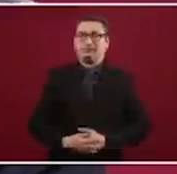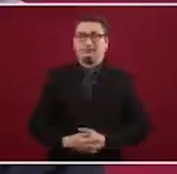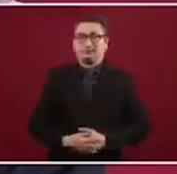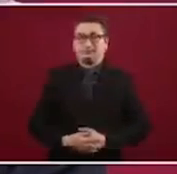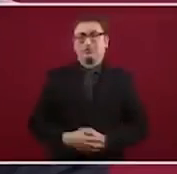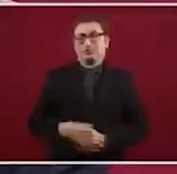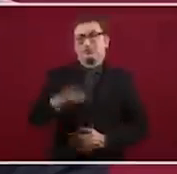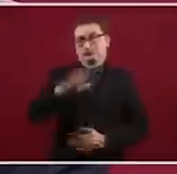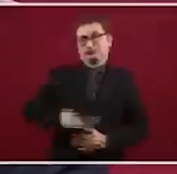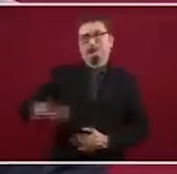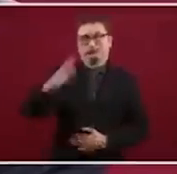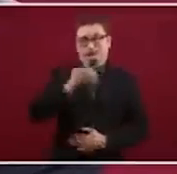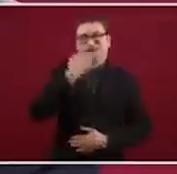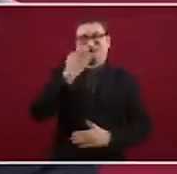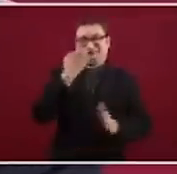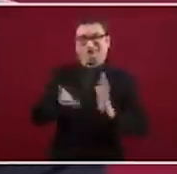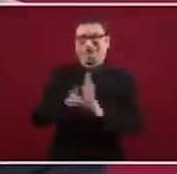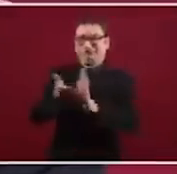escuelas,